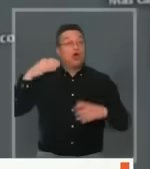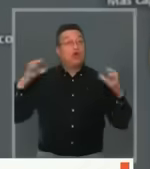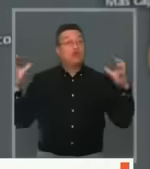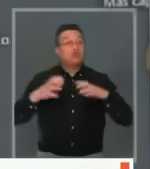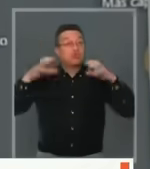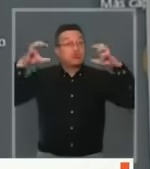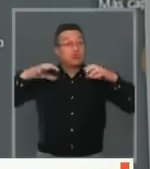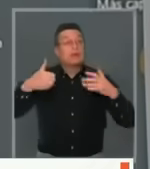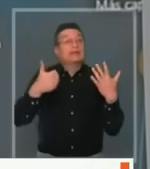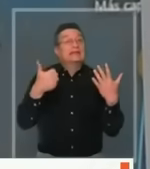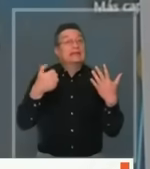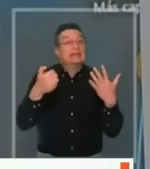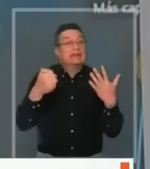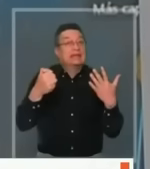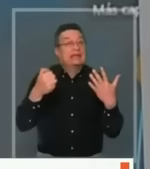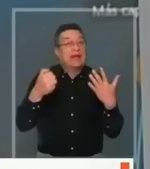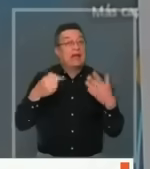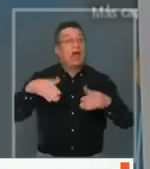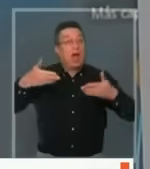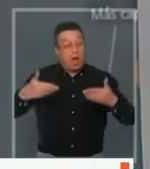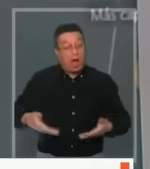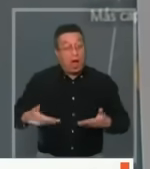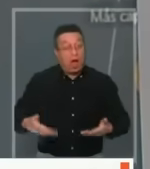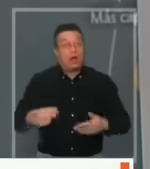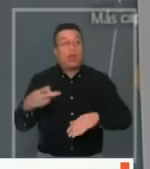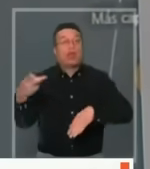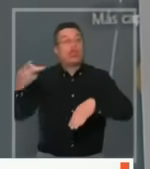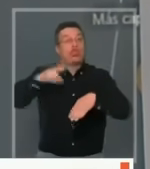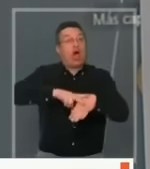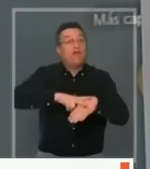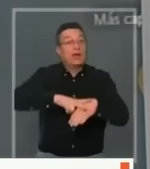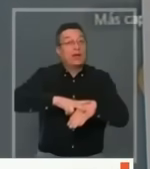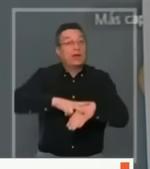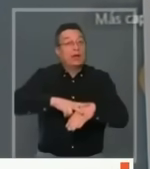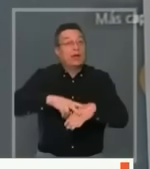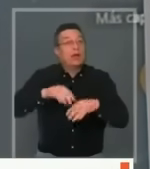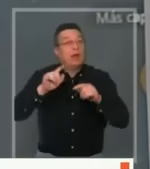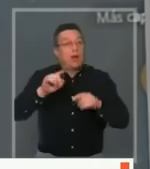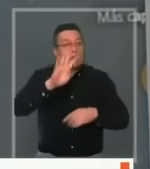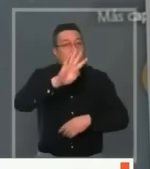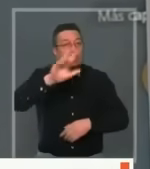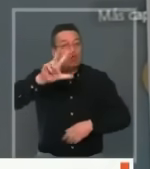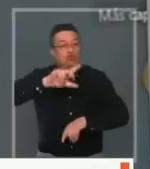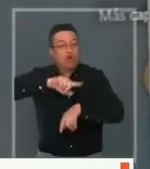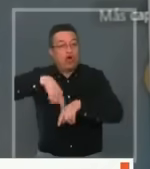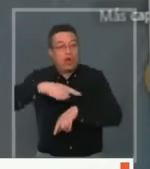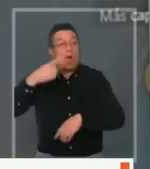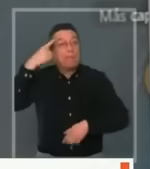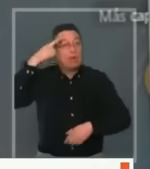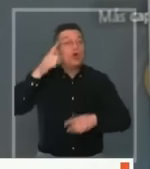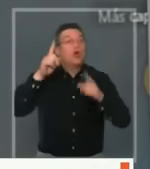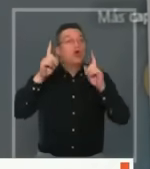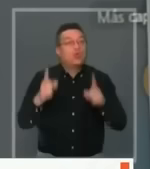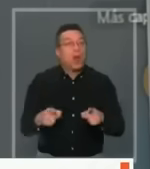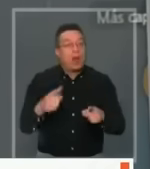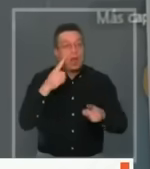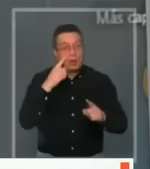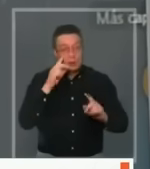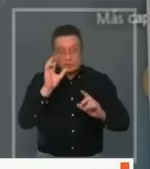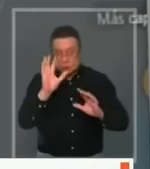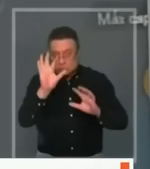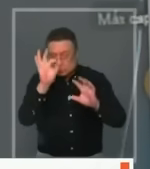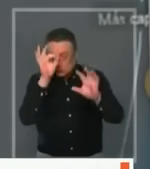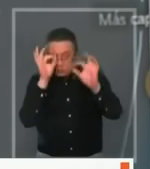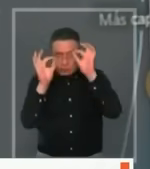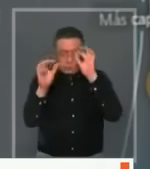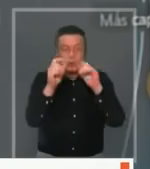fueron 60. Ahora estamos hablando que podría ser el doble. Claro, tenemos 48 horas, pero igualmente hay que después empezar a hilar fino y ver